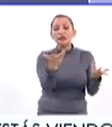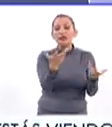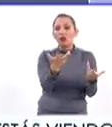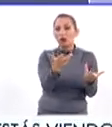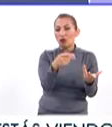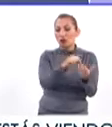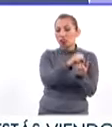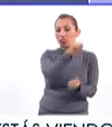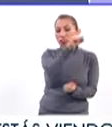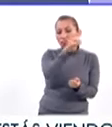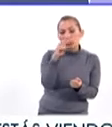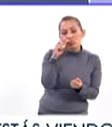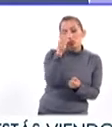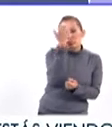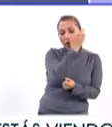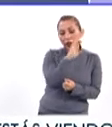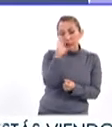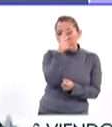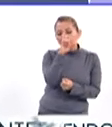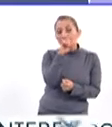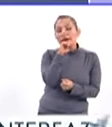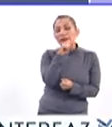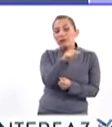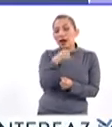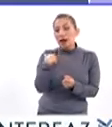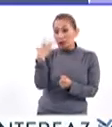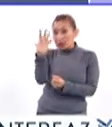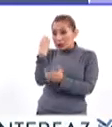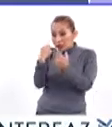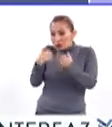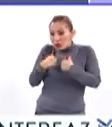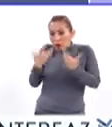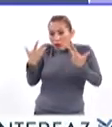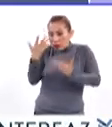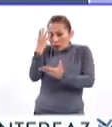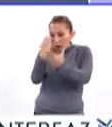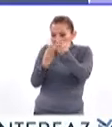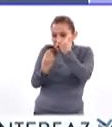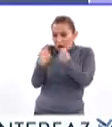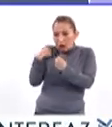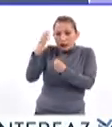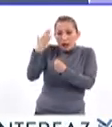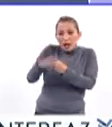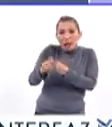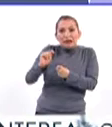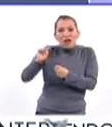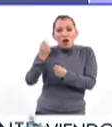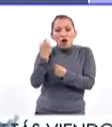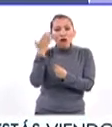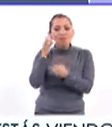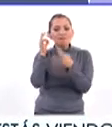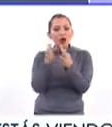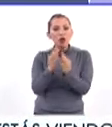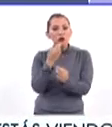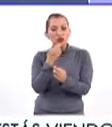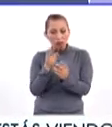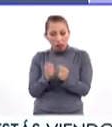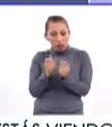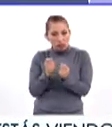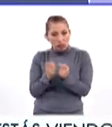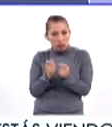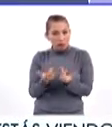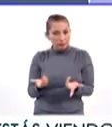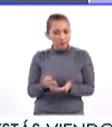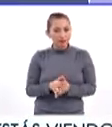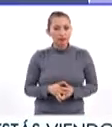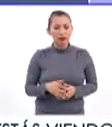rastreando, pero también nos obliga a formarnos en el manejo tecnológico para el desarrollo de habilidades.